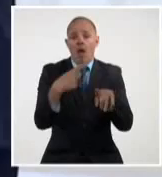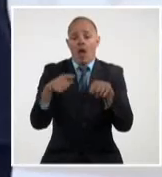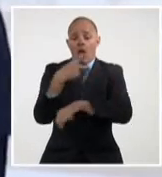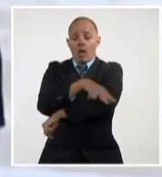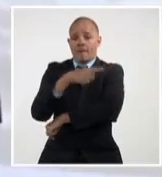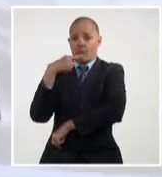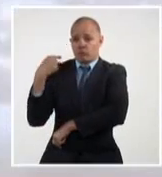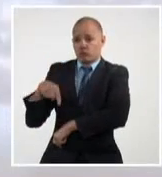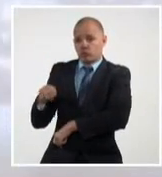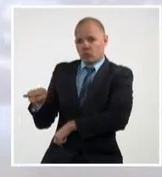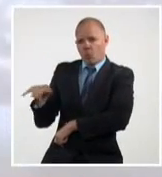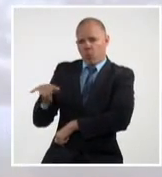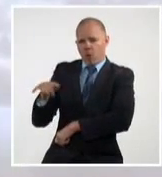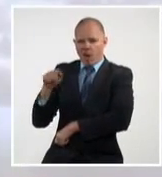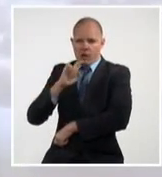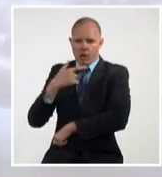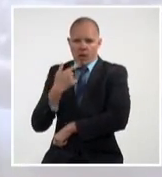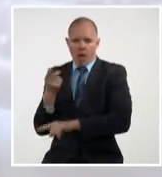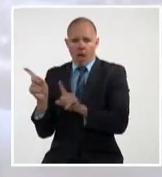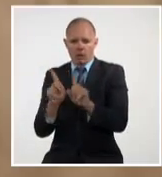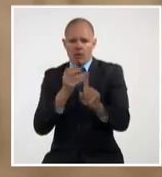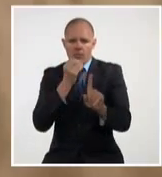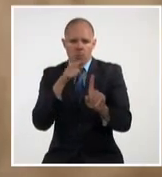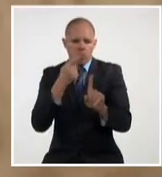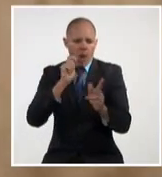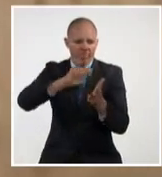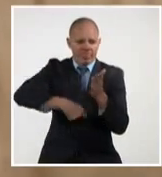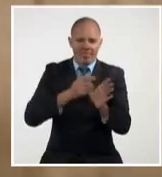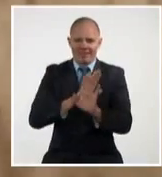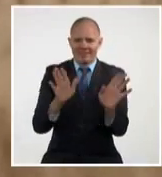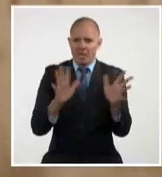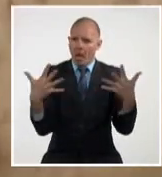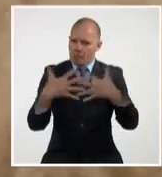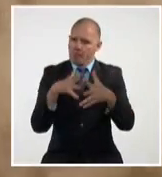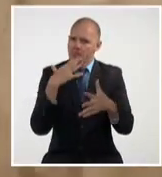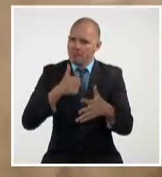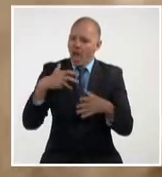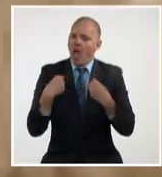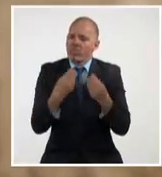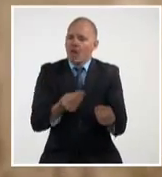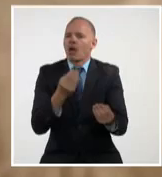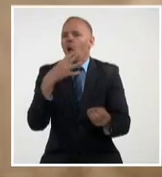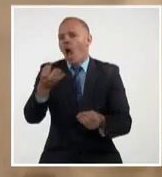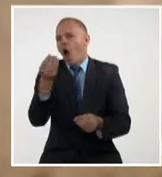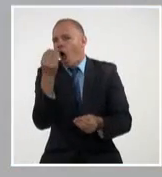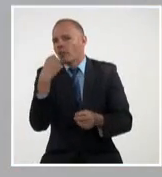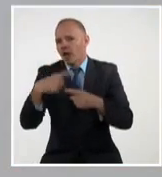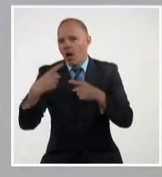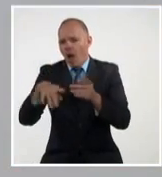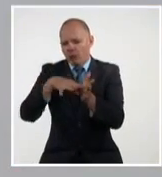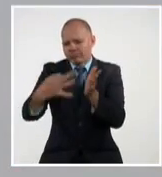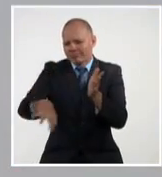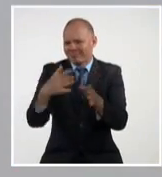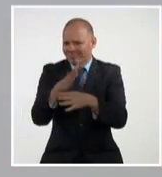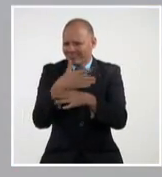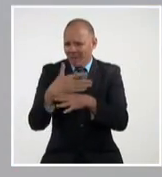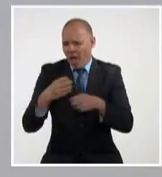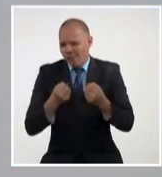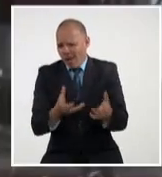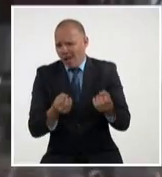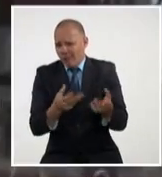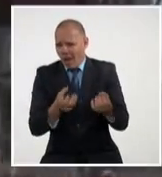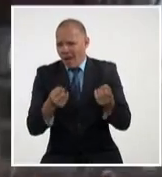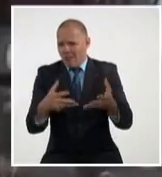se ha acercado a este continente y ya inició los suministros gratuitos de centenares de miles de